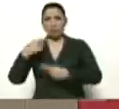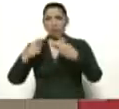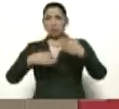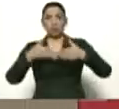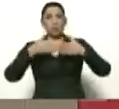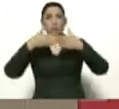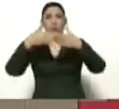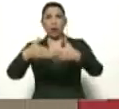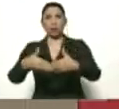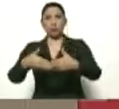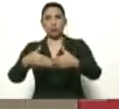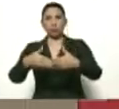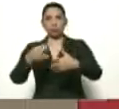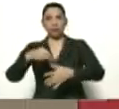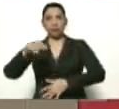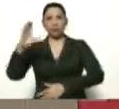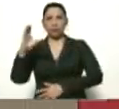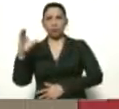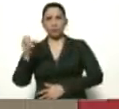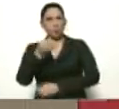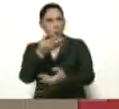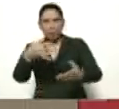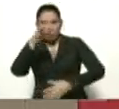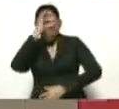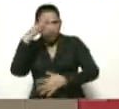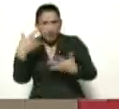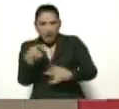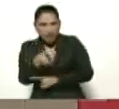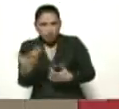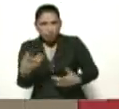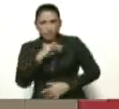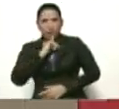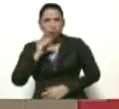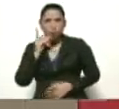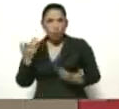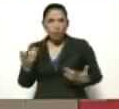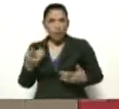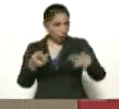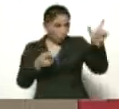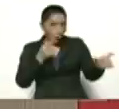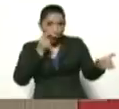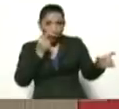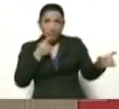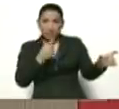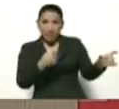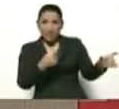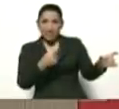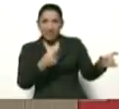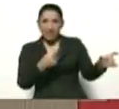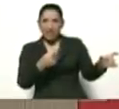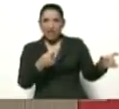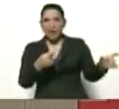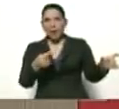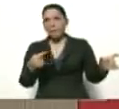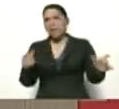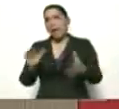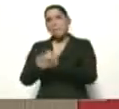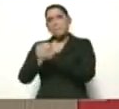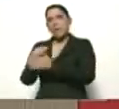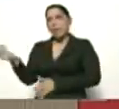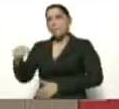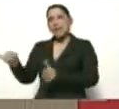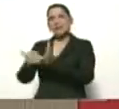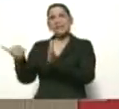norte colombiano usted no sabía eso señor duque se queda dice allí que el vecino más cercano de la